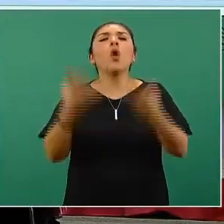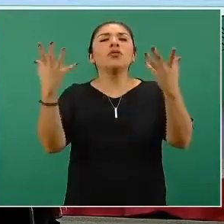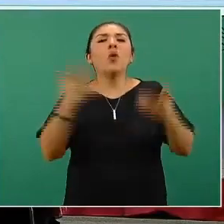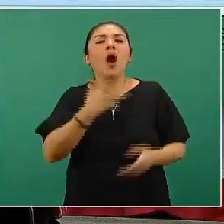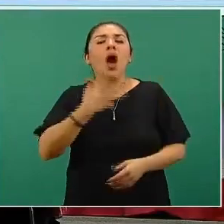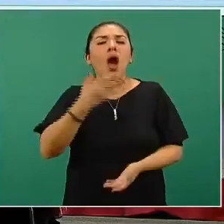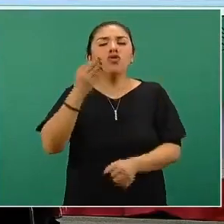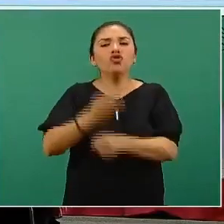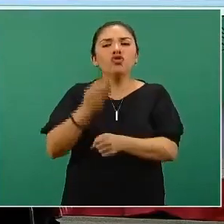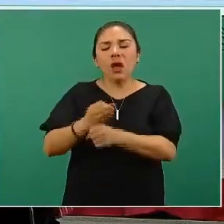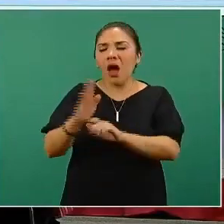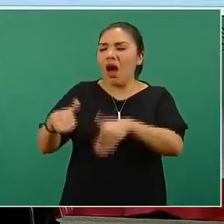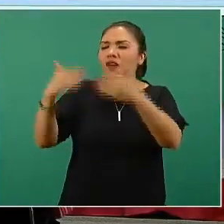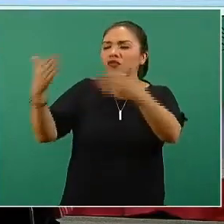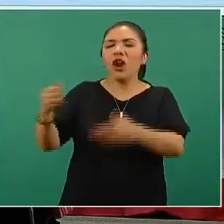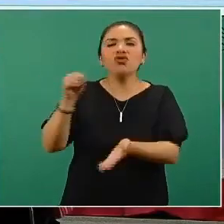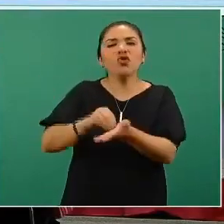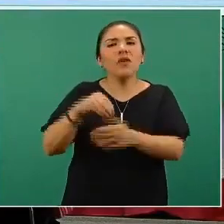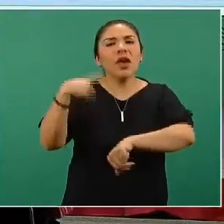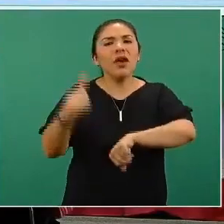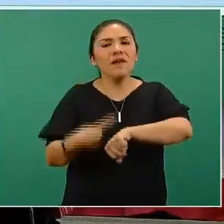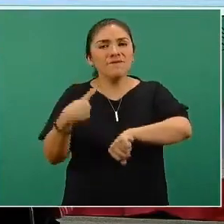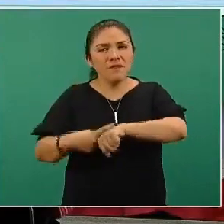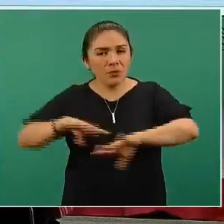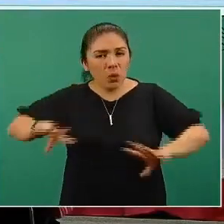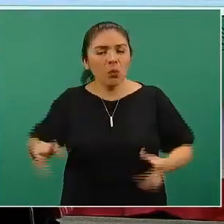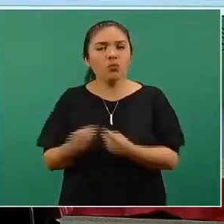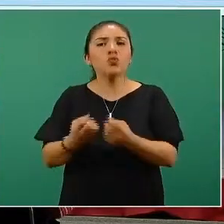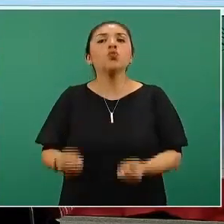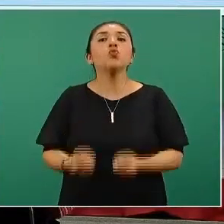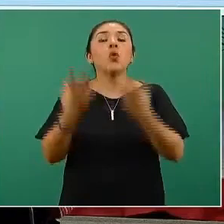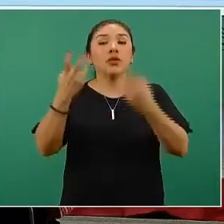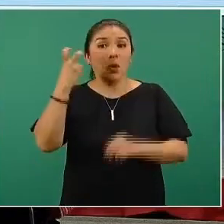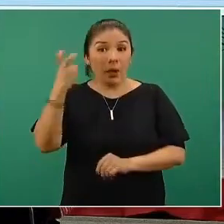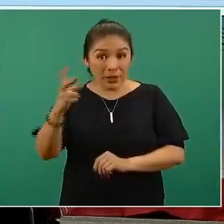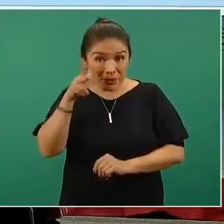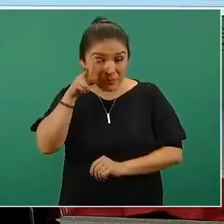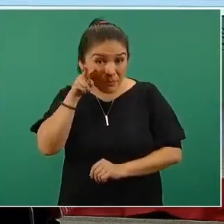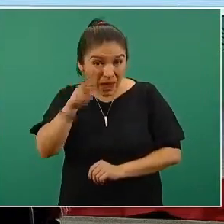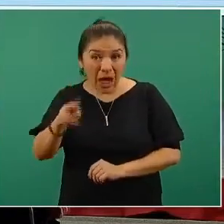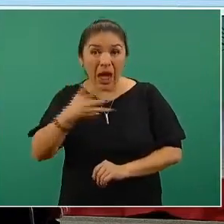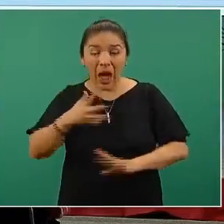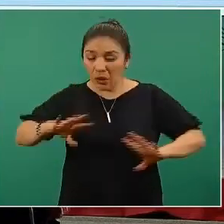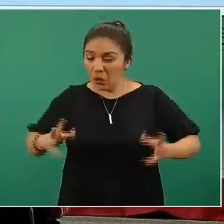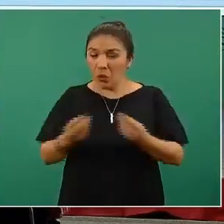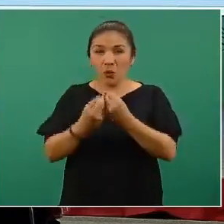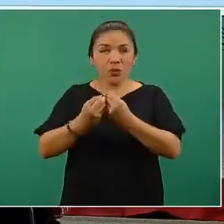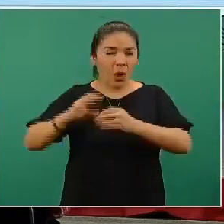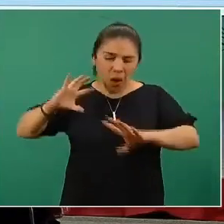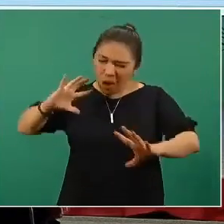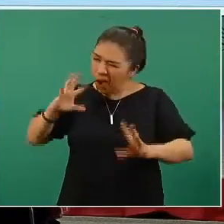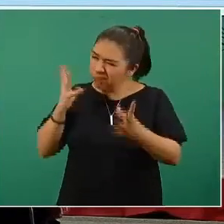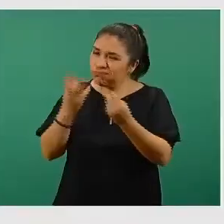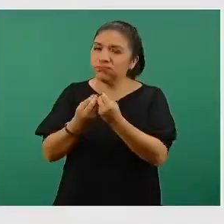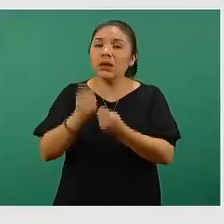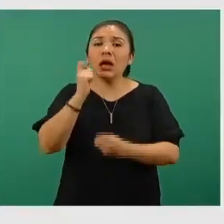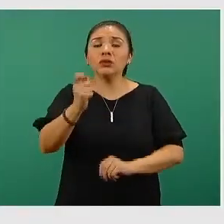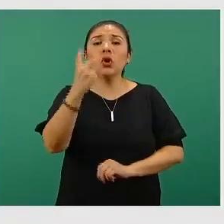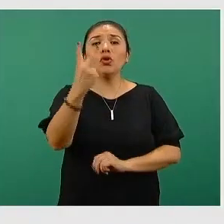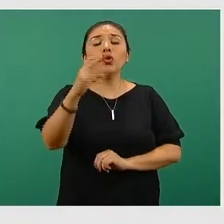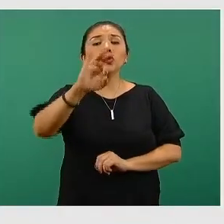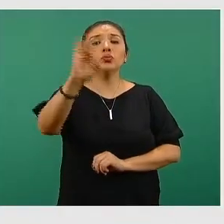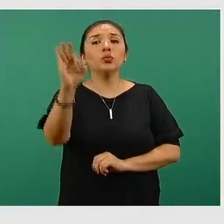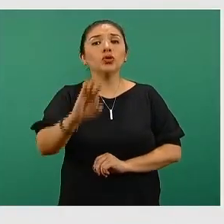los casos activos, y esto es decir que del total de los casos que se tienen estimados de toda la pandemia, el